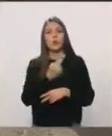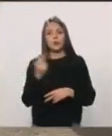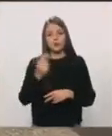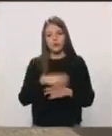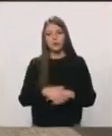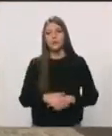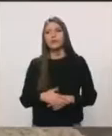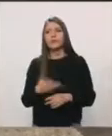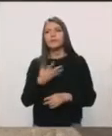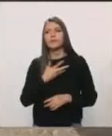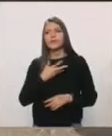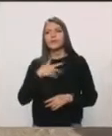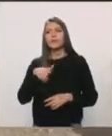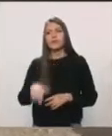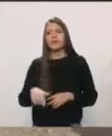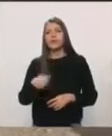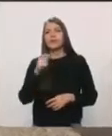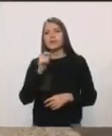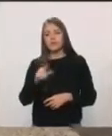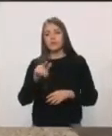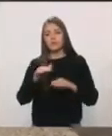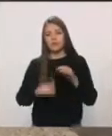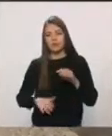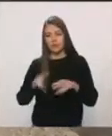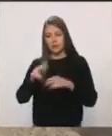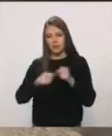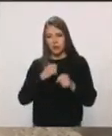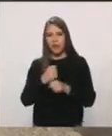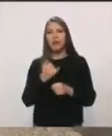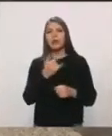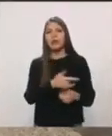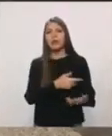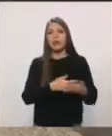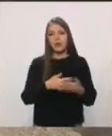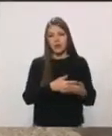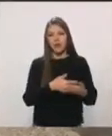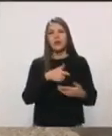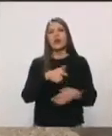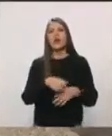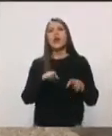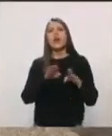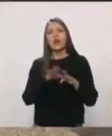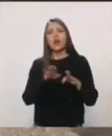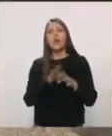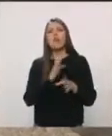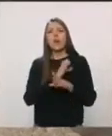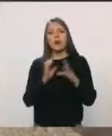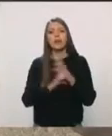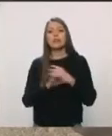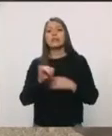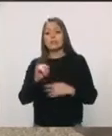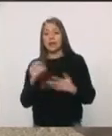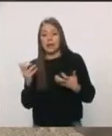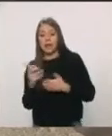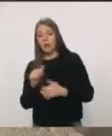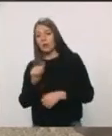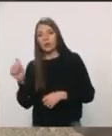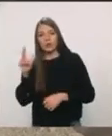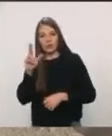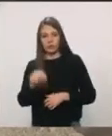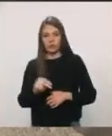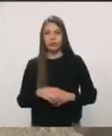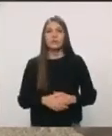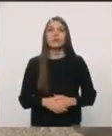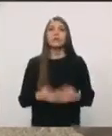un lactante y un menor de edad, para, bueno, pues poder explicar gráficamente qué sí y qué no debemos hacer, pero antes muy importante